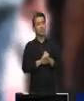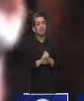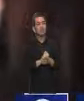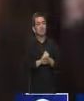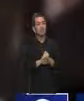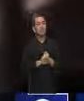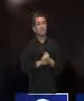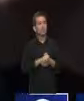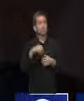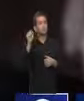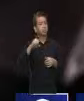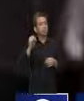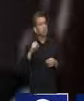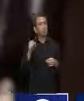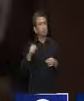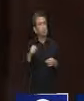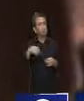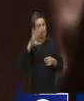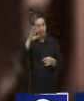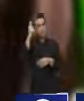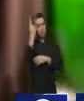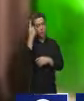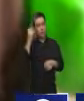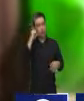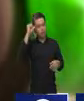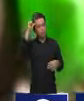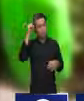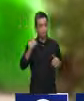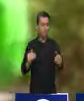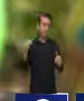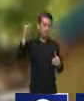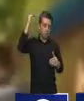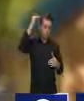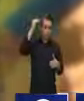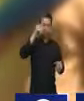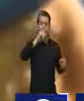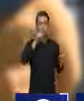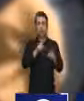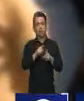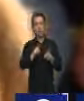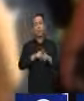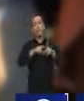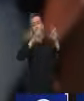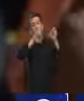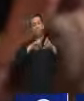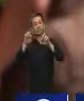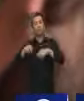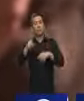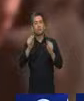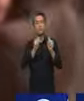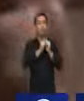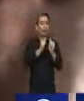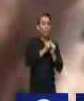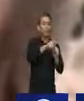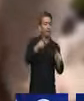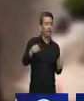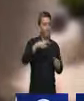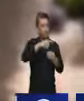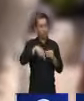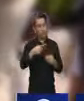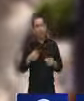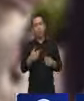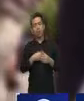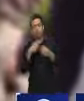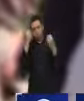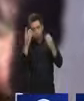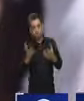atención principal a los adultos mayores y a personas que han venido con niños y luego de eso de hablarle que hasta las 5 de